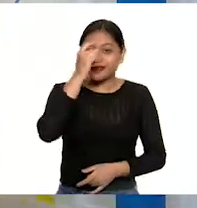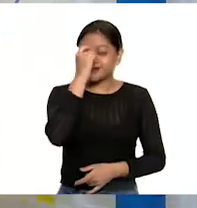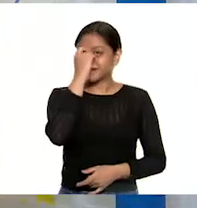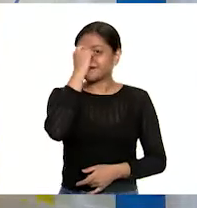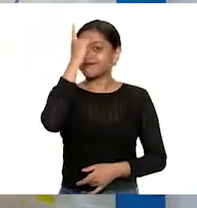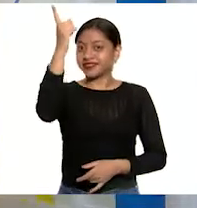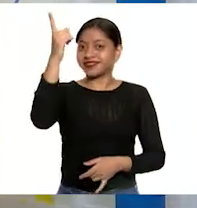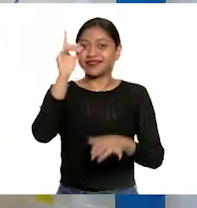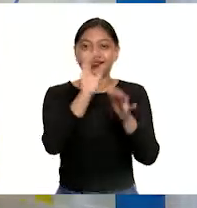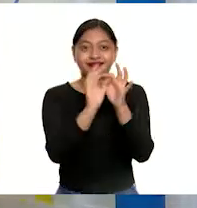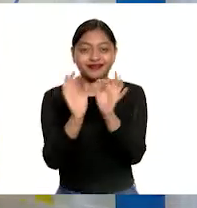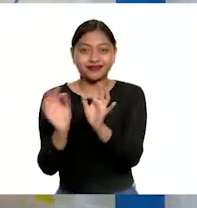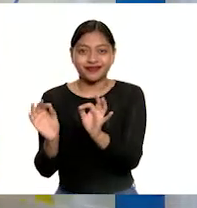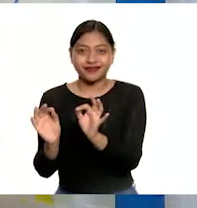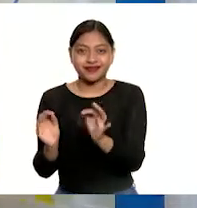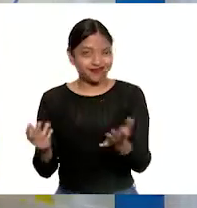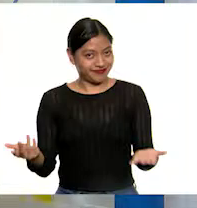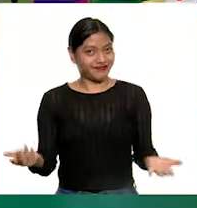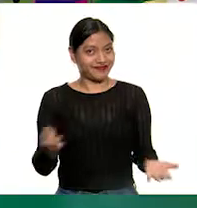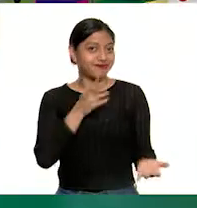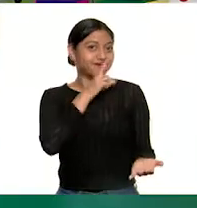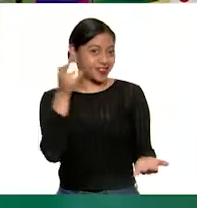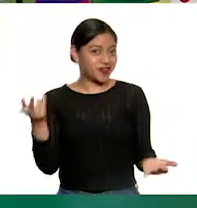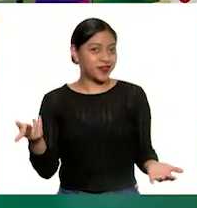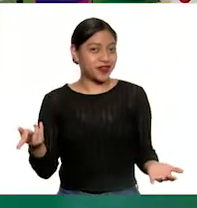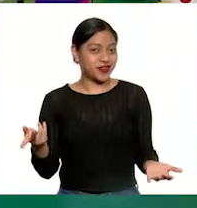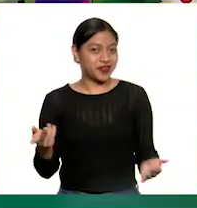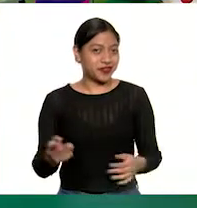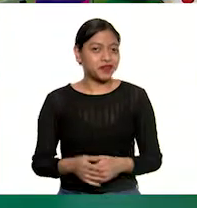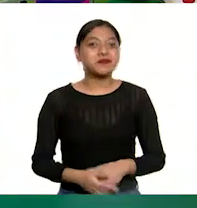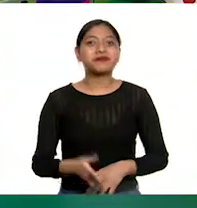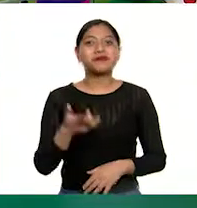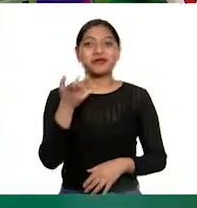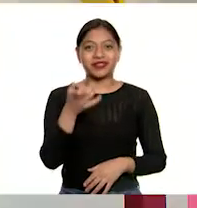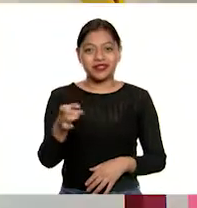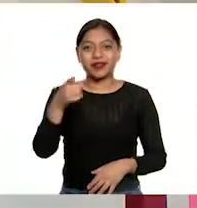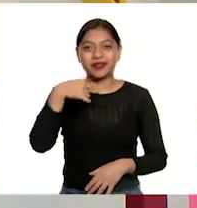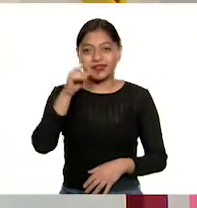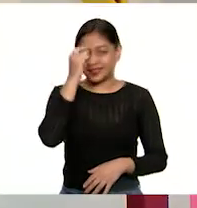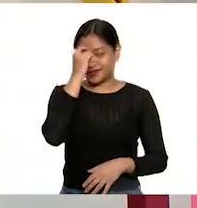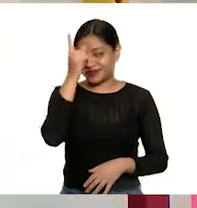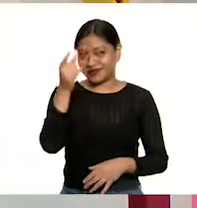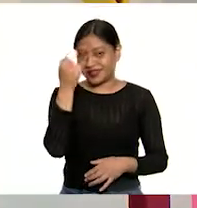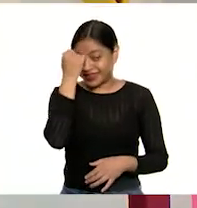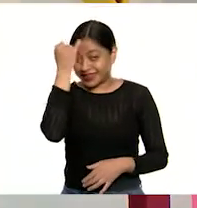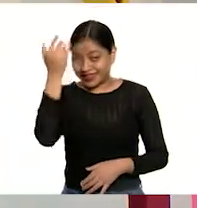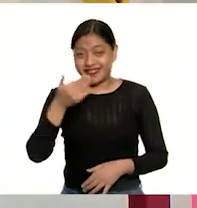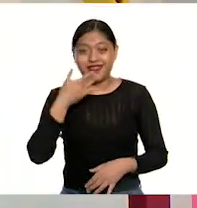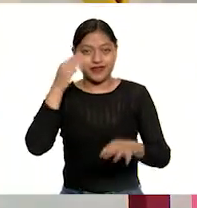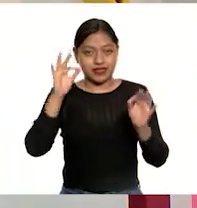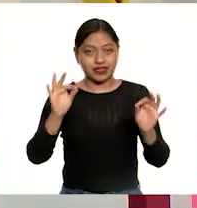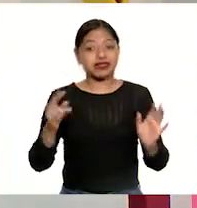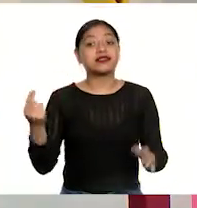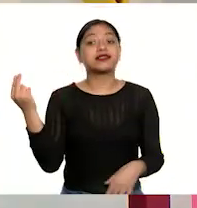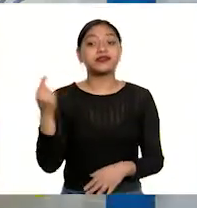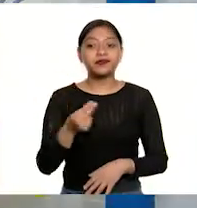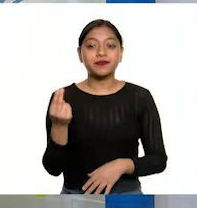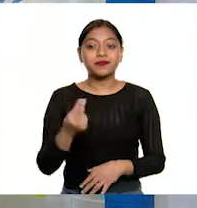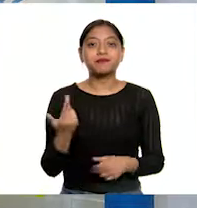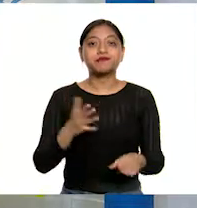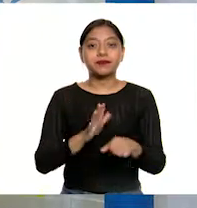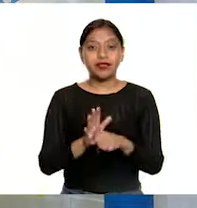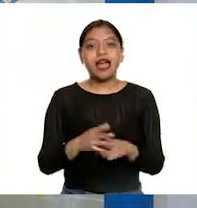Eso suena bastante bien, ¿verdad? Sí. Yo creo que esa es una muy, muy buena idea. Ay, pero necesitamos saber